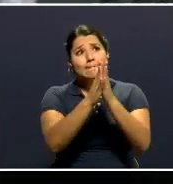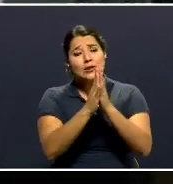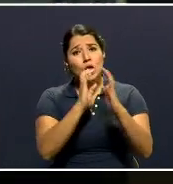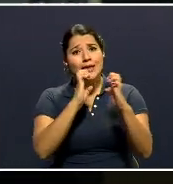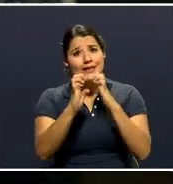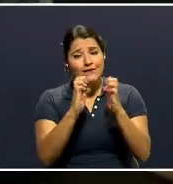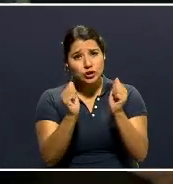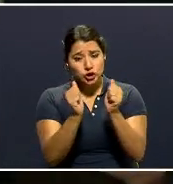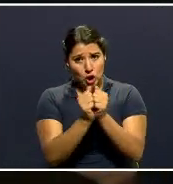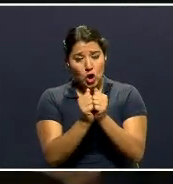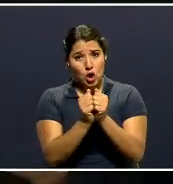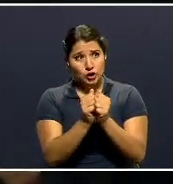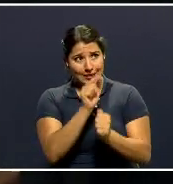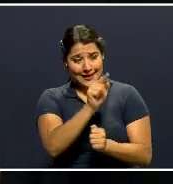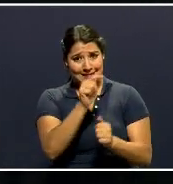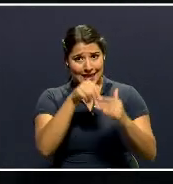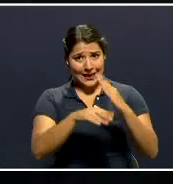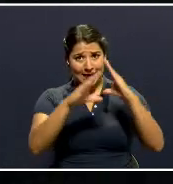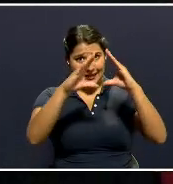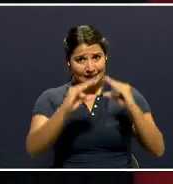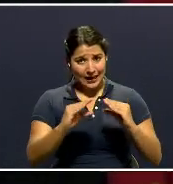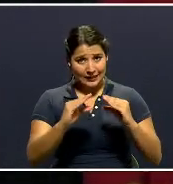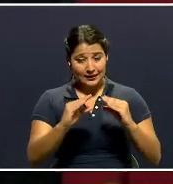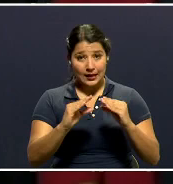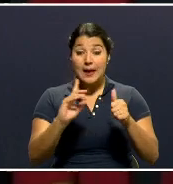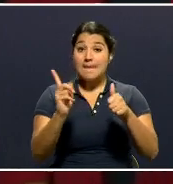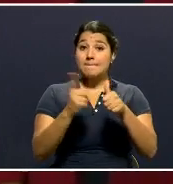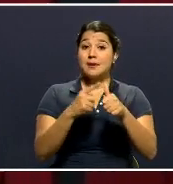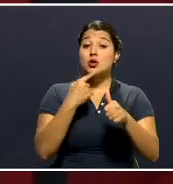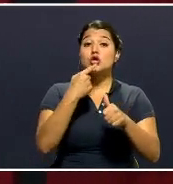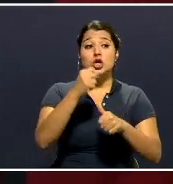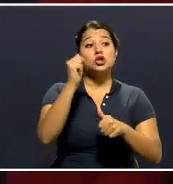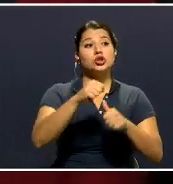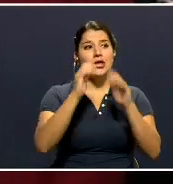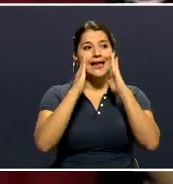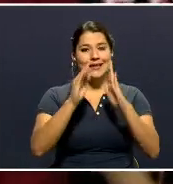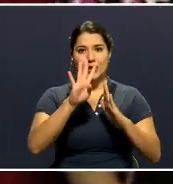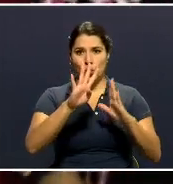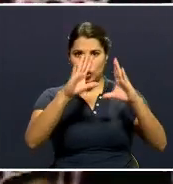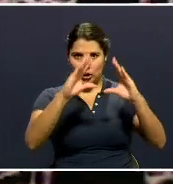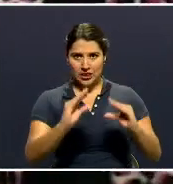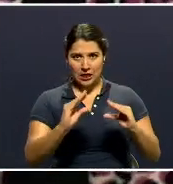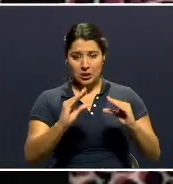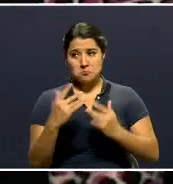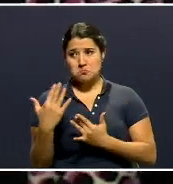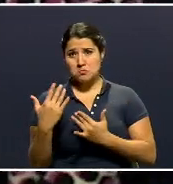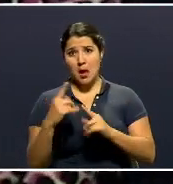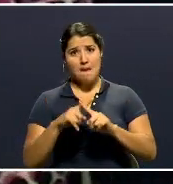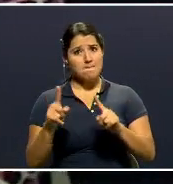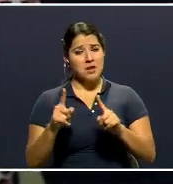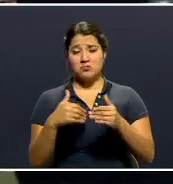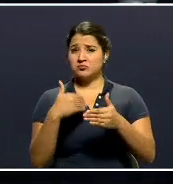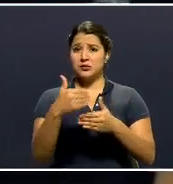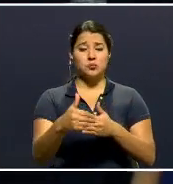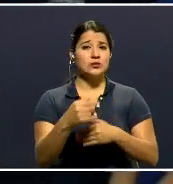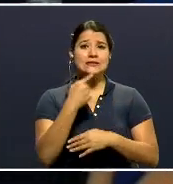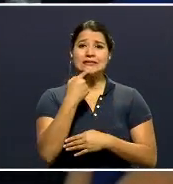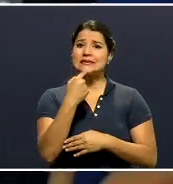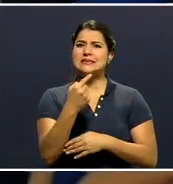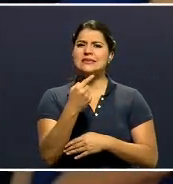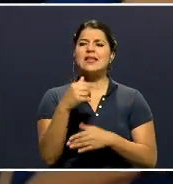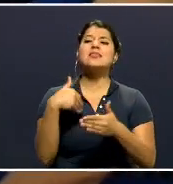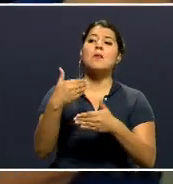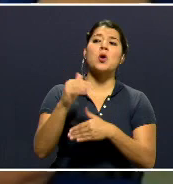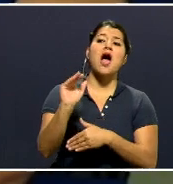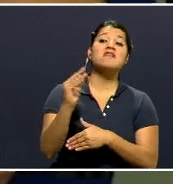entrevista con ella para la tarde. Inicialmente indicaron que nos atenderían a las 4, sin embargo minutos después nos dijeron que nos confirmarían